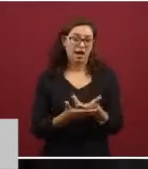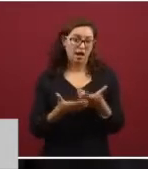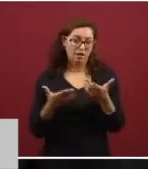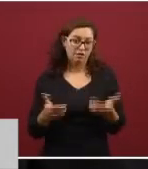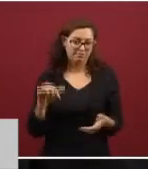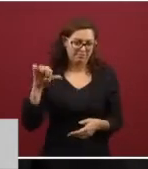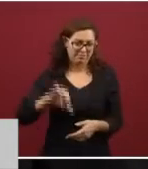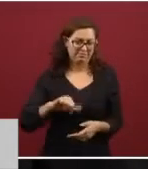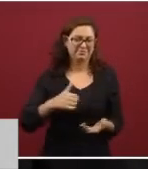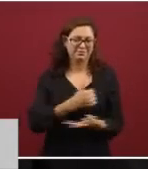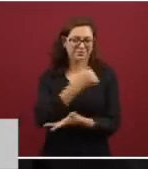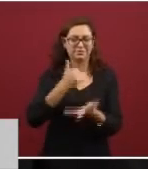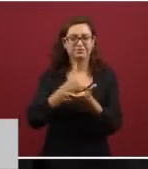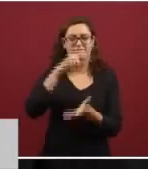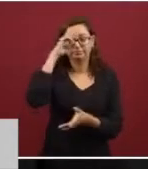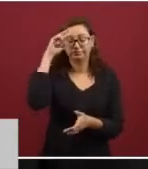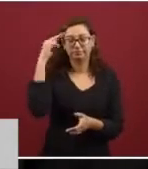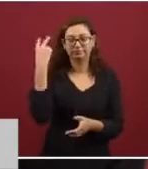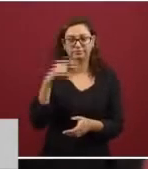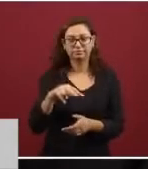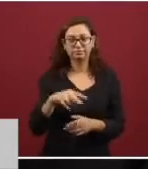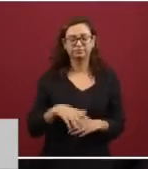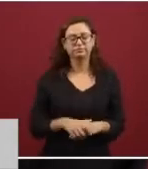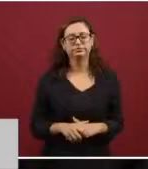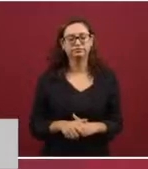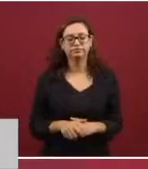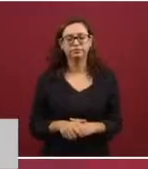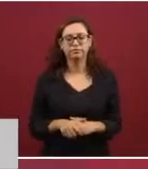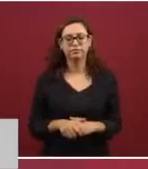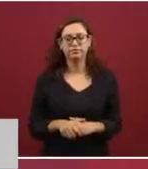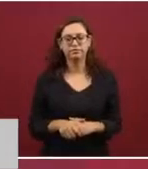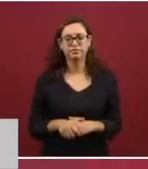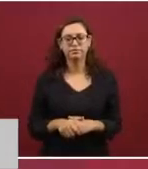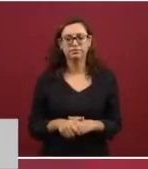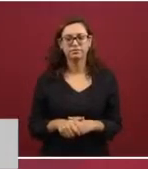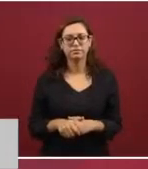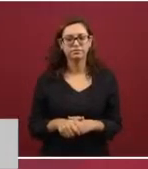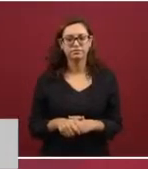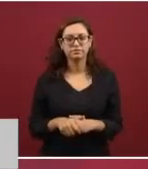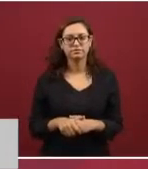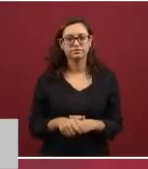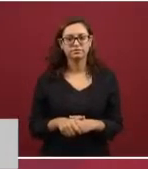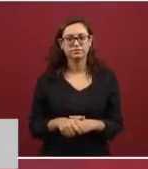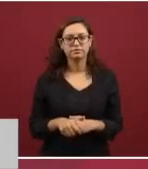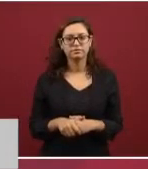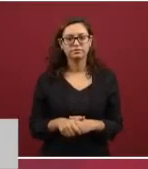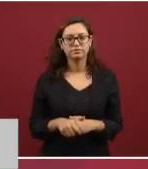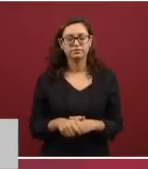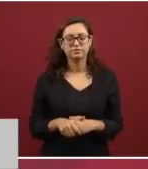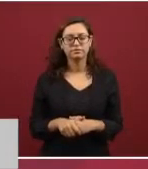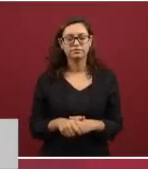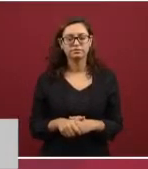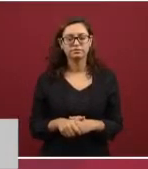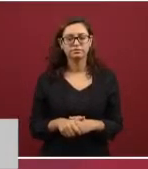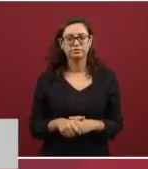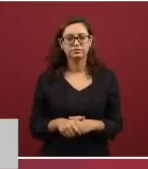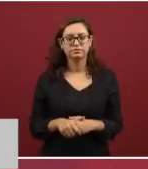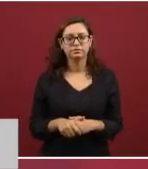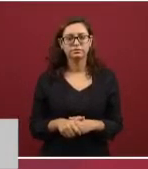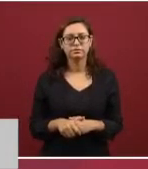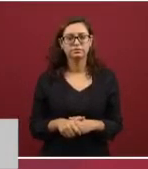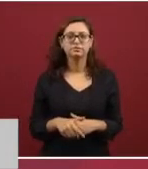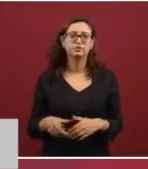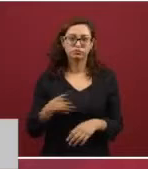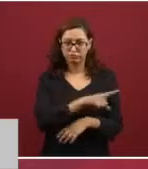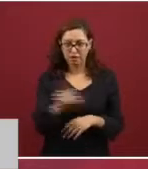Se sigue puntualmente la actuación de jueces, magistrados y ministros. Ya no hay intocables. Se terminó el régimen de corrupción e impunidad.